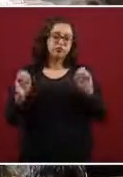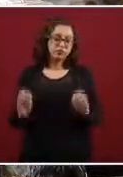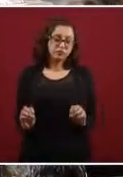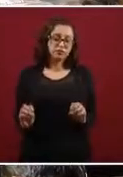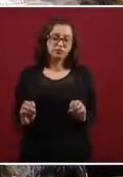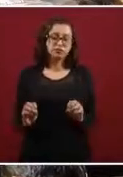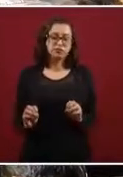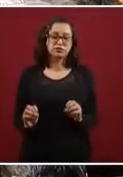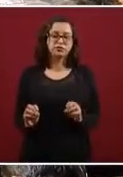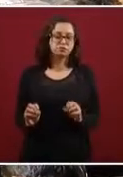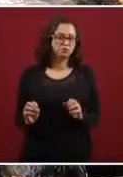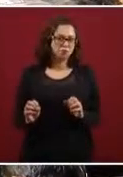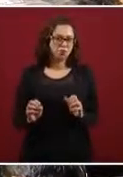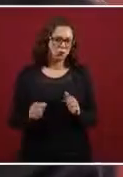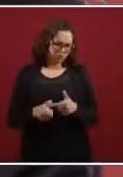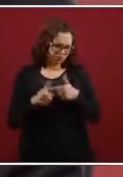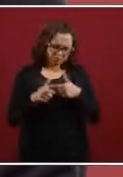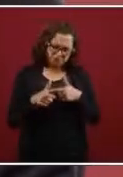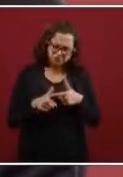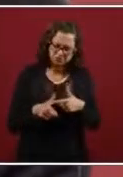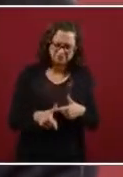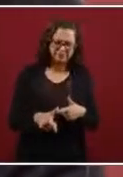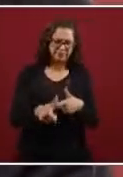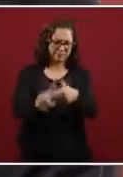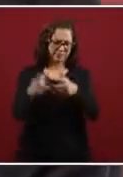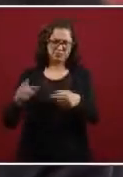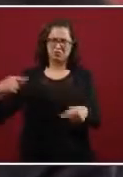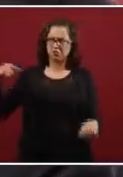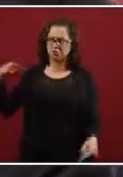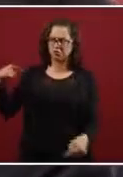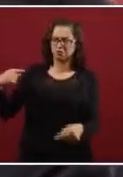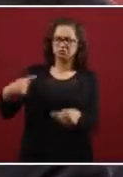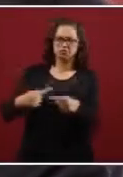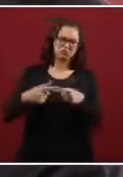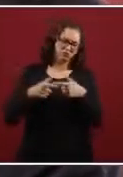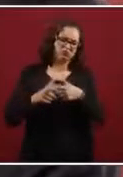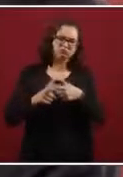continuar llevando a cabo esas medidas.